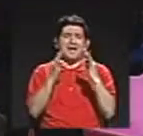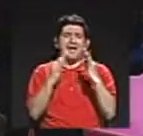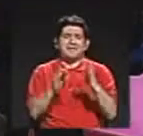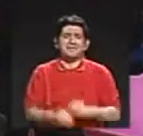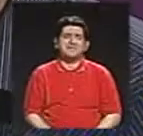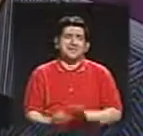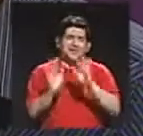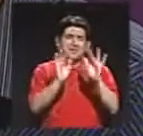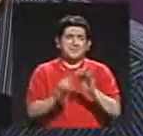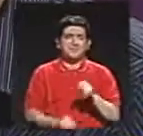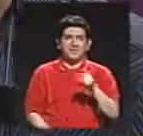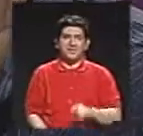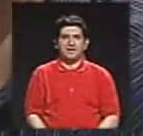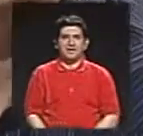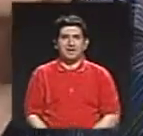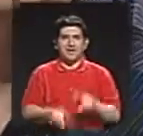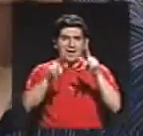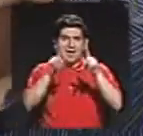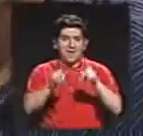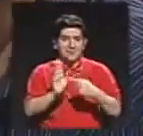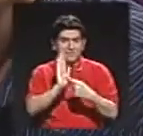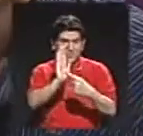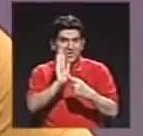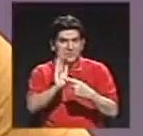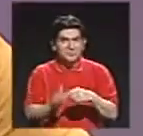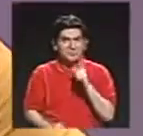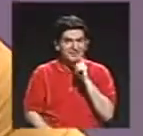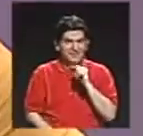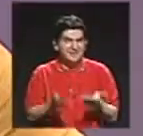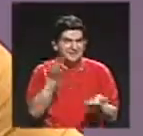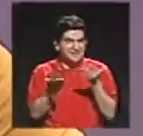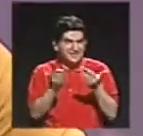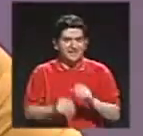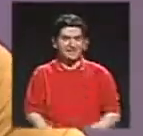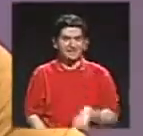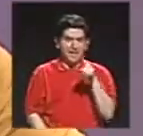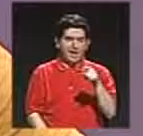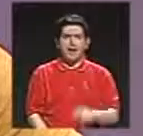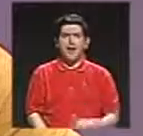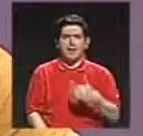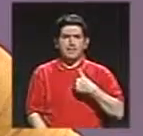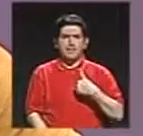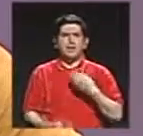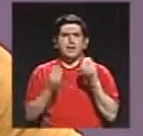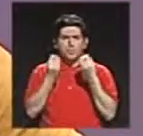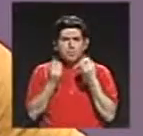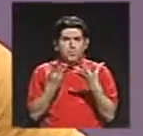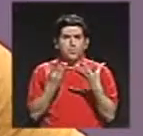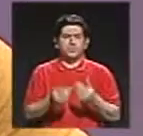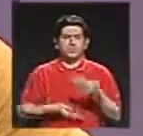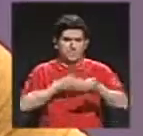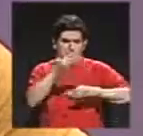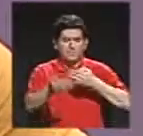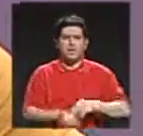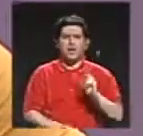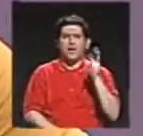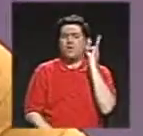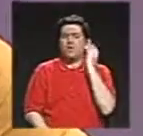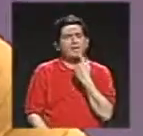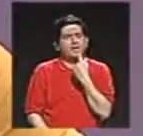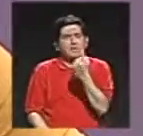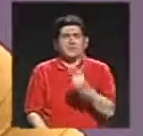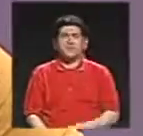género Qué ganas de quemarlo y también recibía él mucha retroalimentación positiva de compañeras que decían